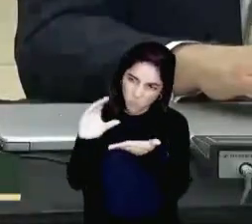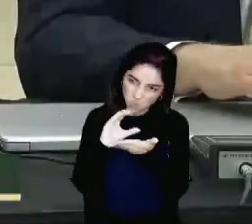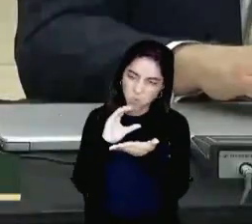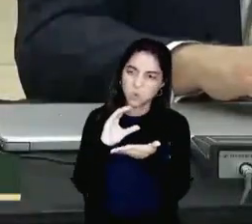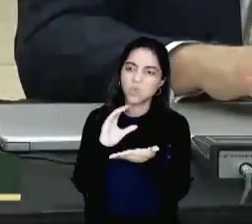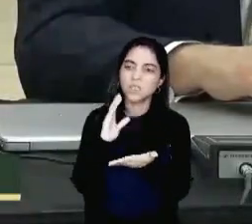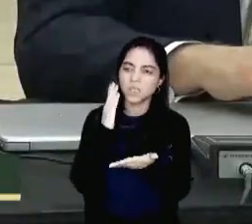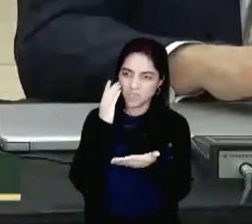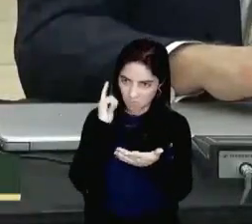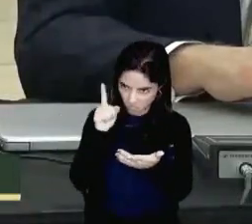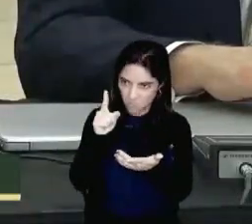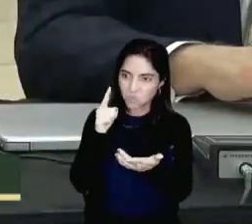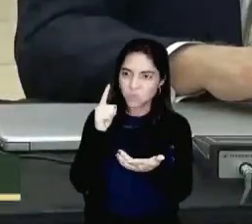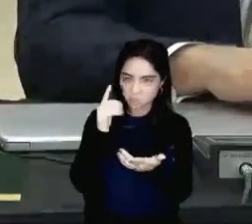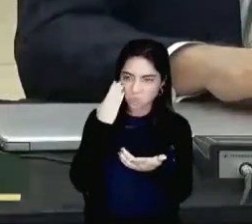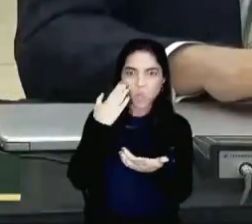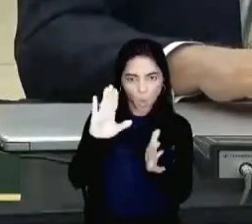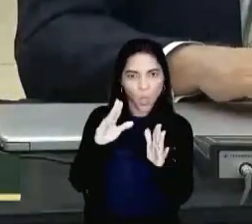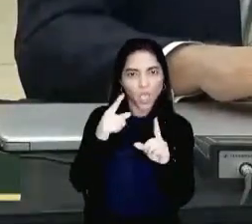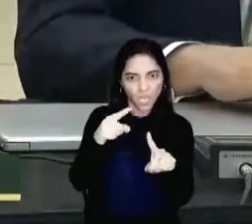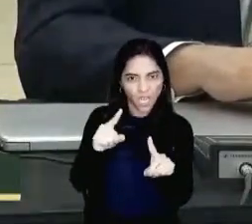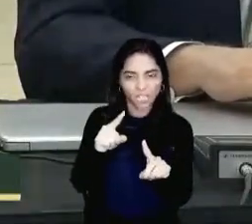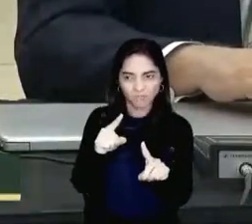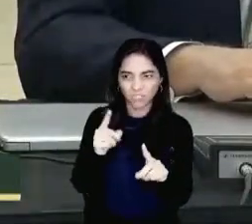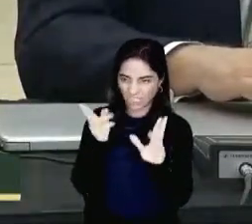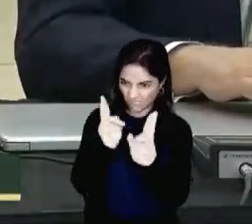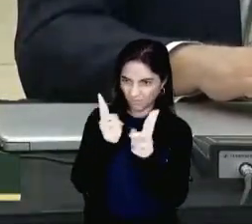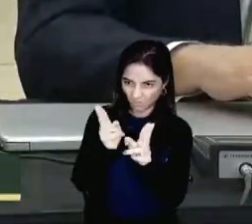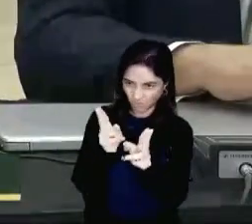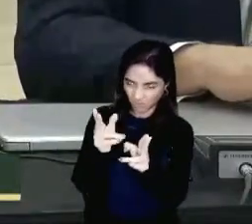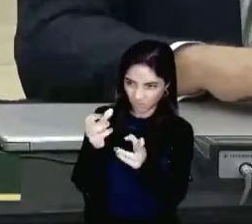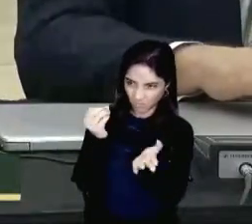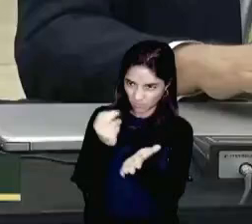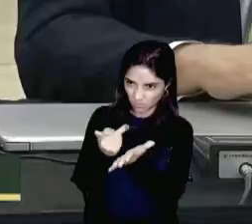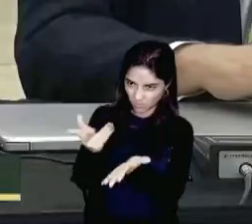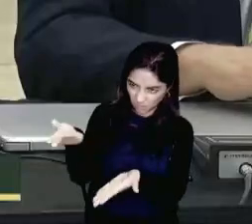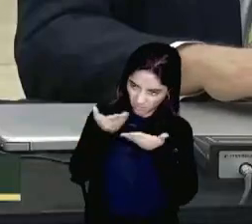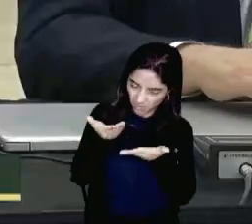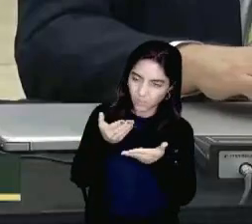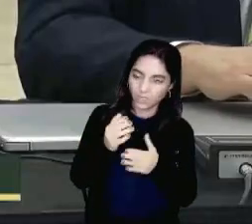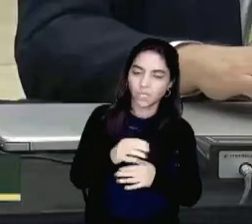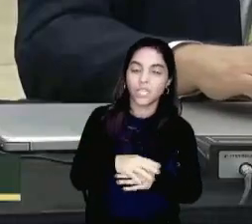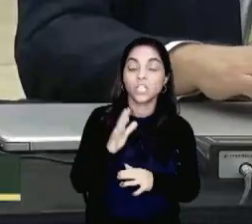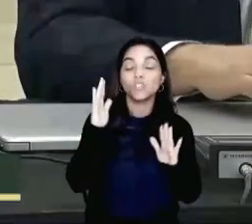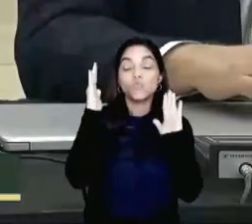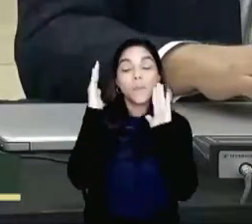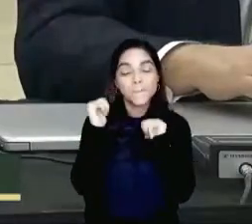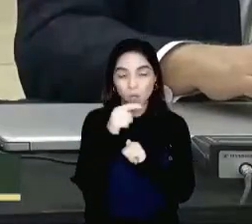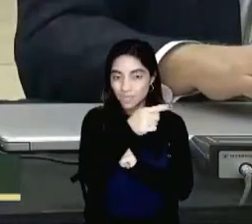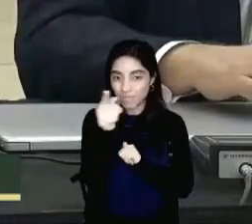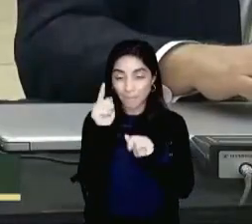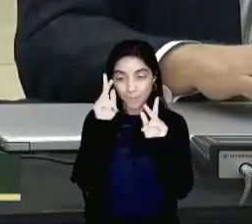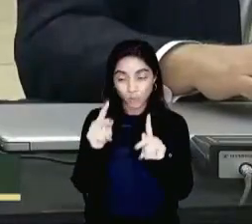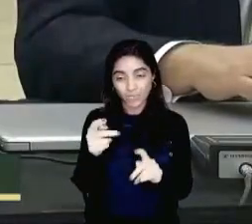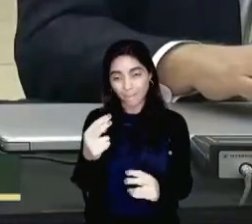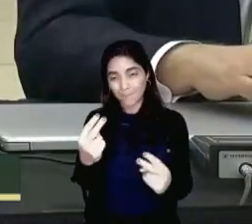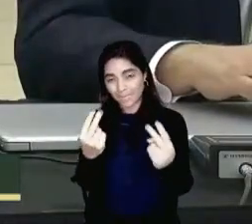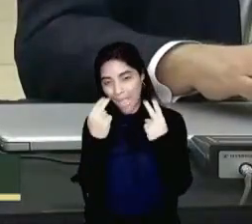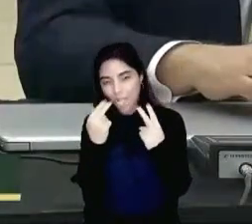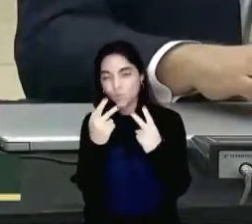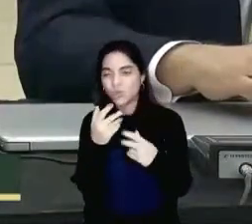den con con la celeridad que requiere y yo pienso en esas personas de nuevo que están escuchando esta vista con con gran